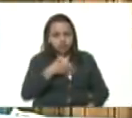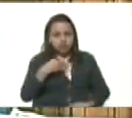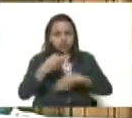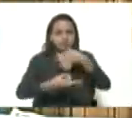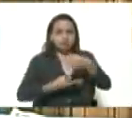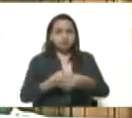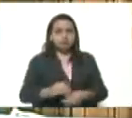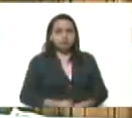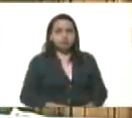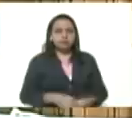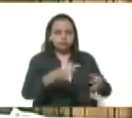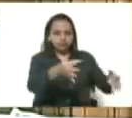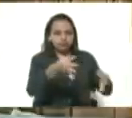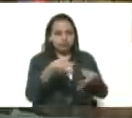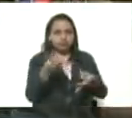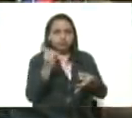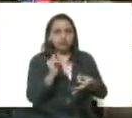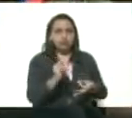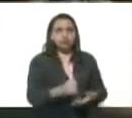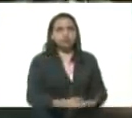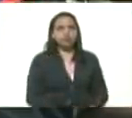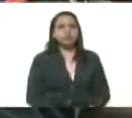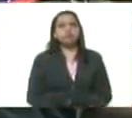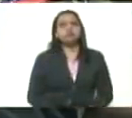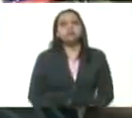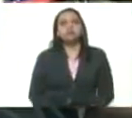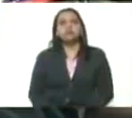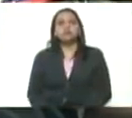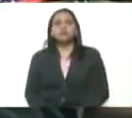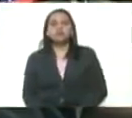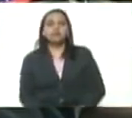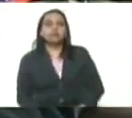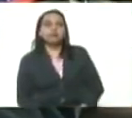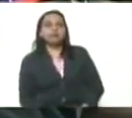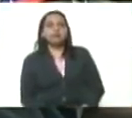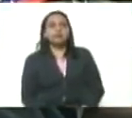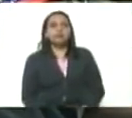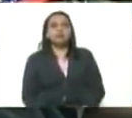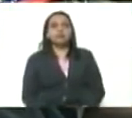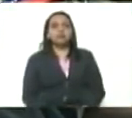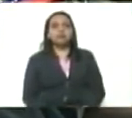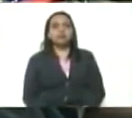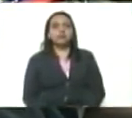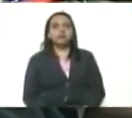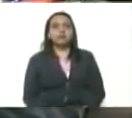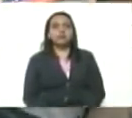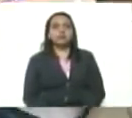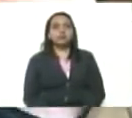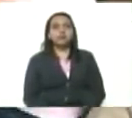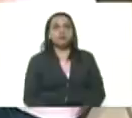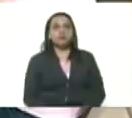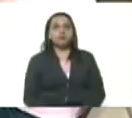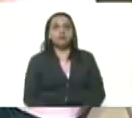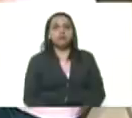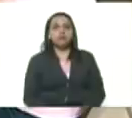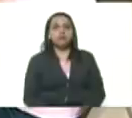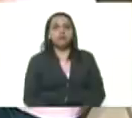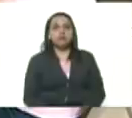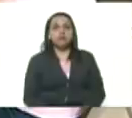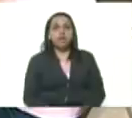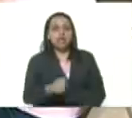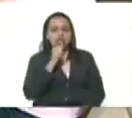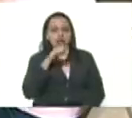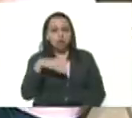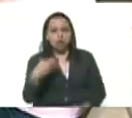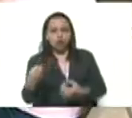Aquí está, présteme por aquí, vicepresidenta. Mi pregunta era, ¿quién lo puede